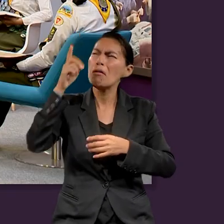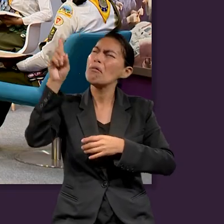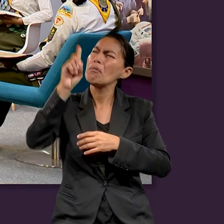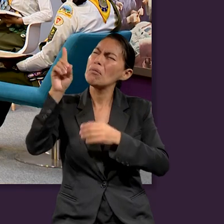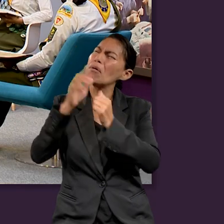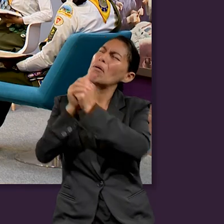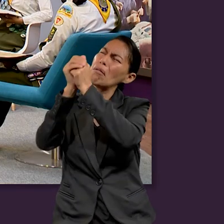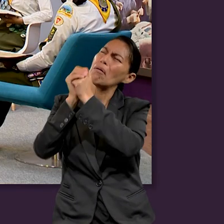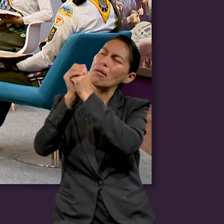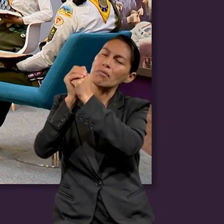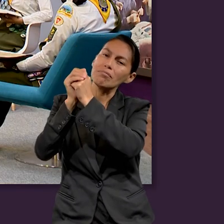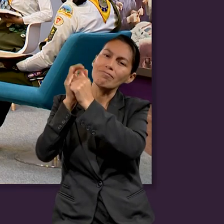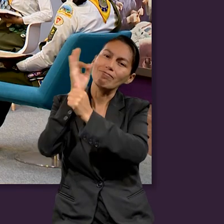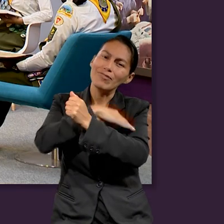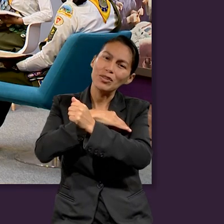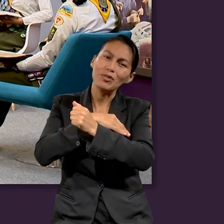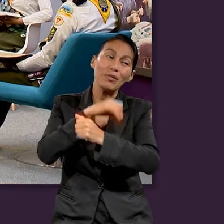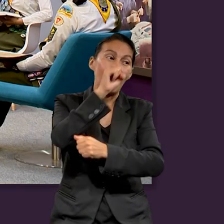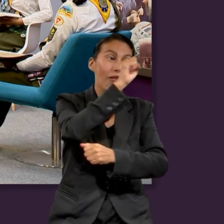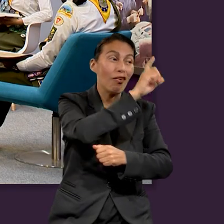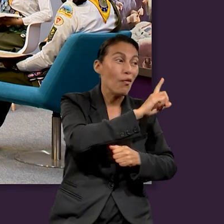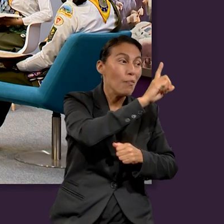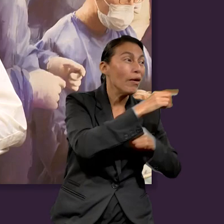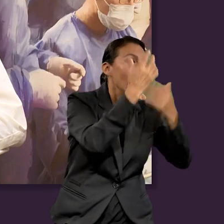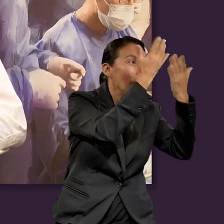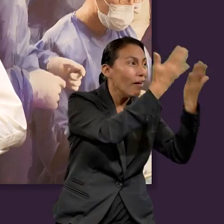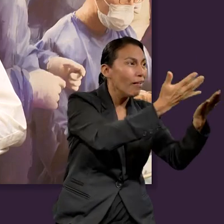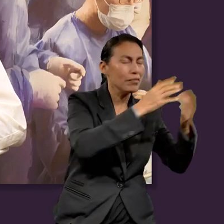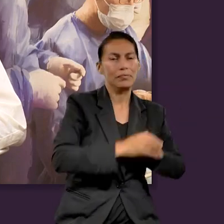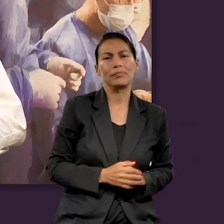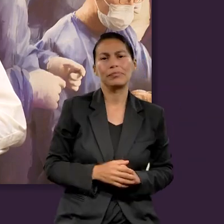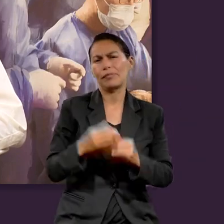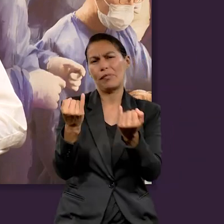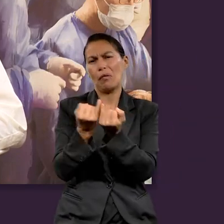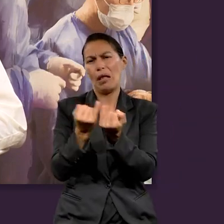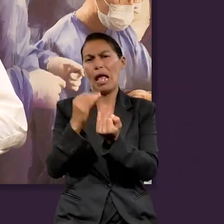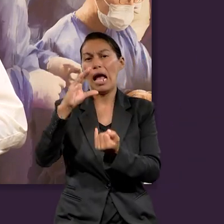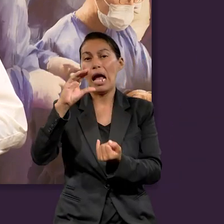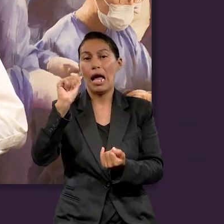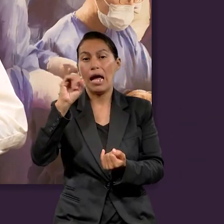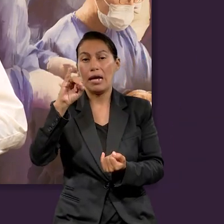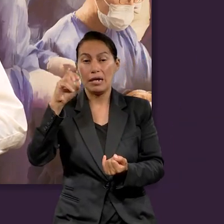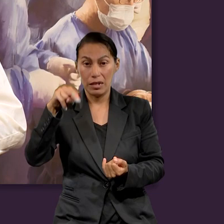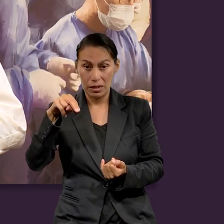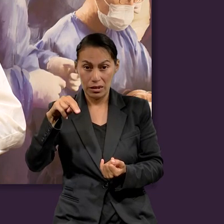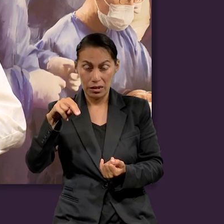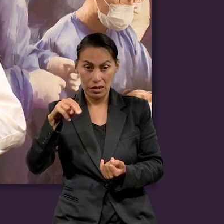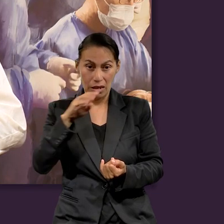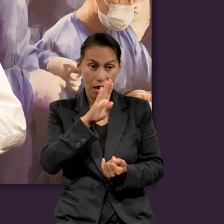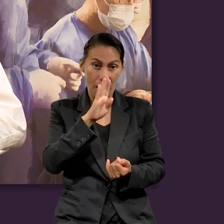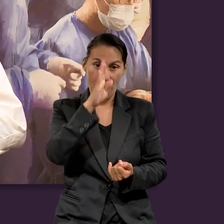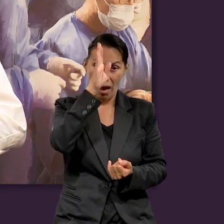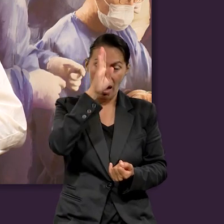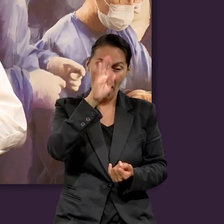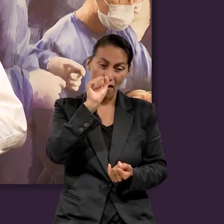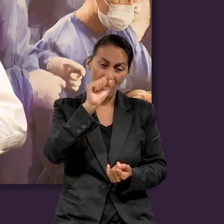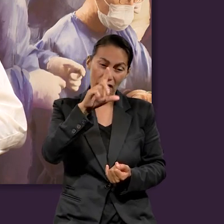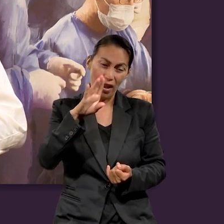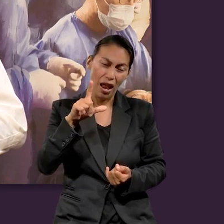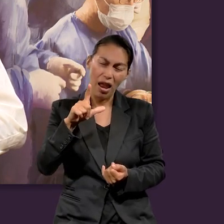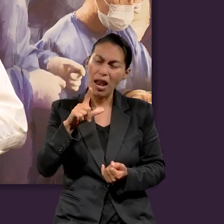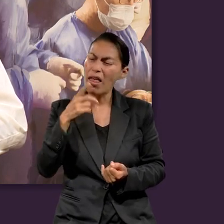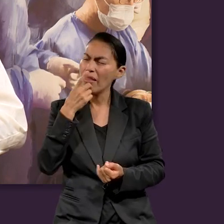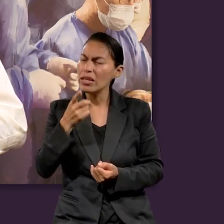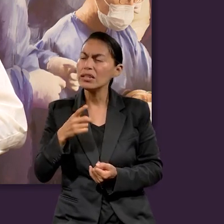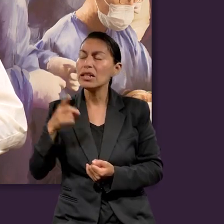ahí nos menciona la historia de Caín y Abel de cómo pues Caín él pensó que estaba adorando a Dios de una buena manera sin